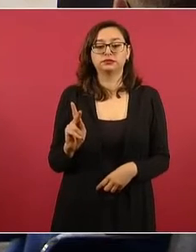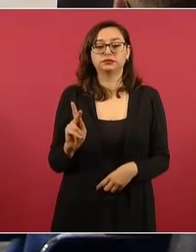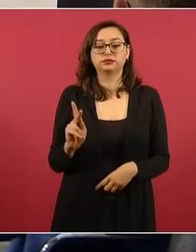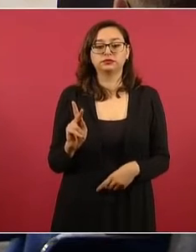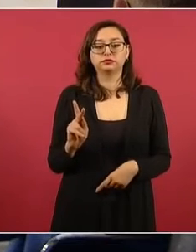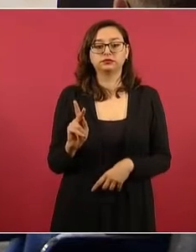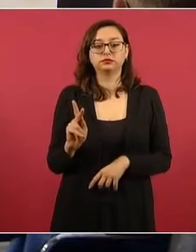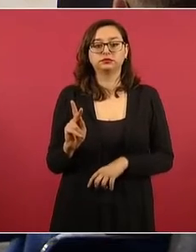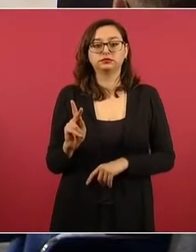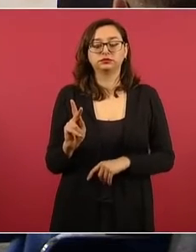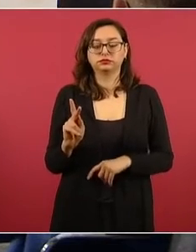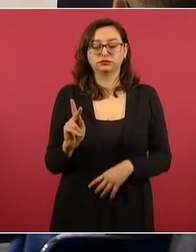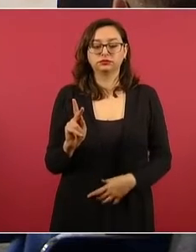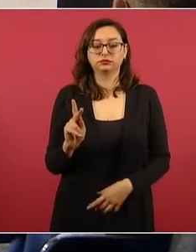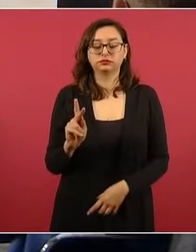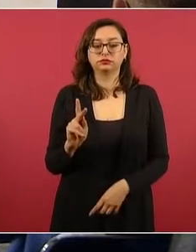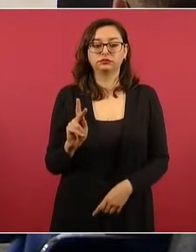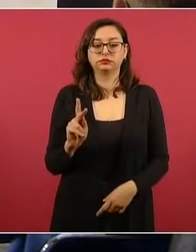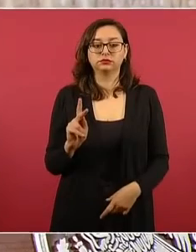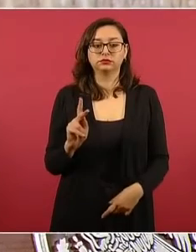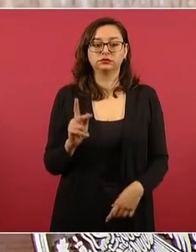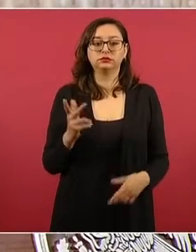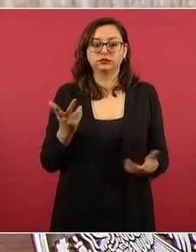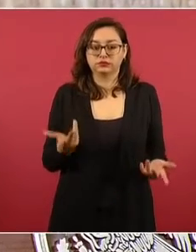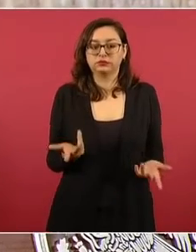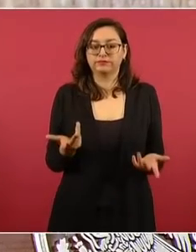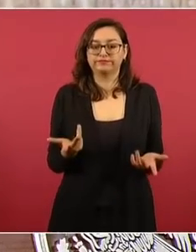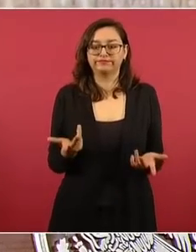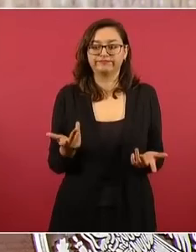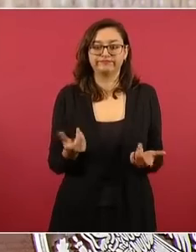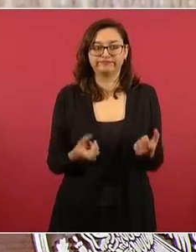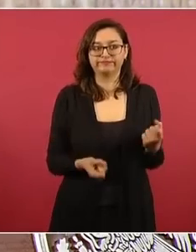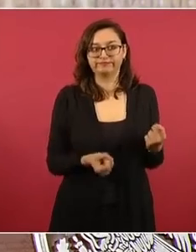también denunciando a quienes